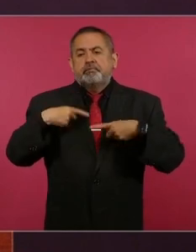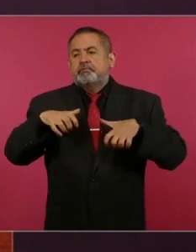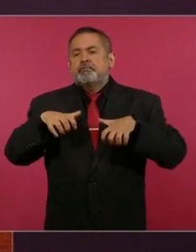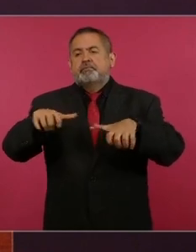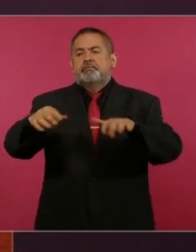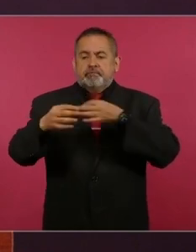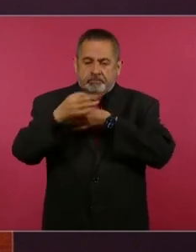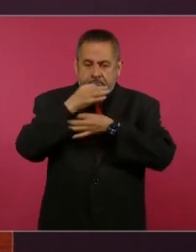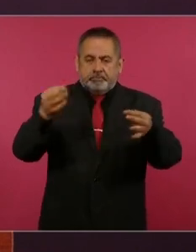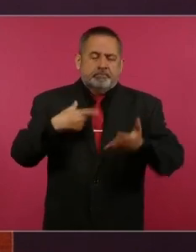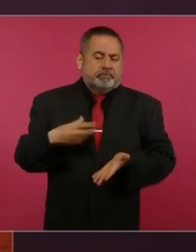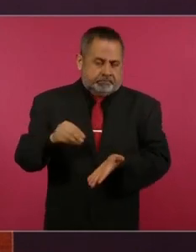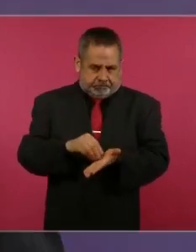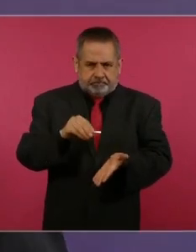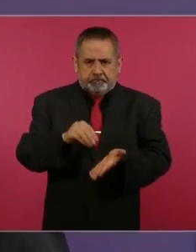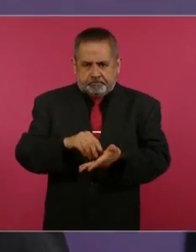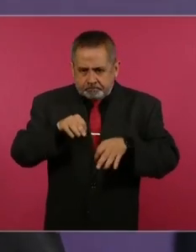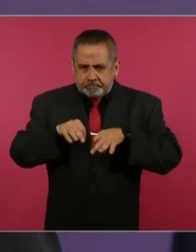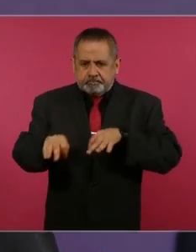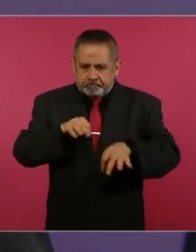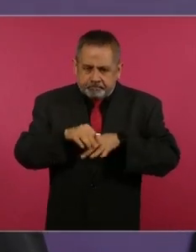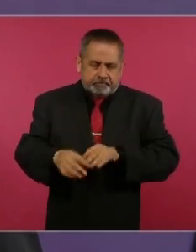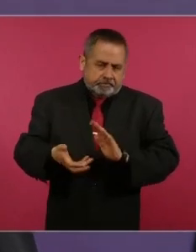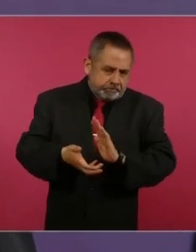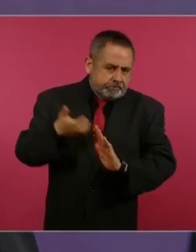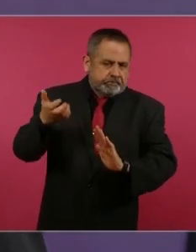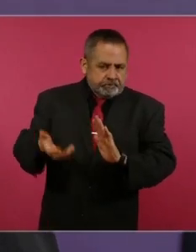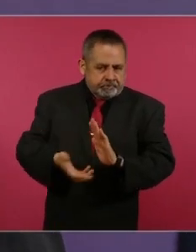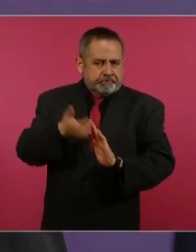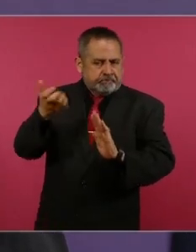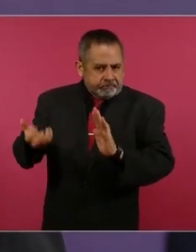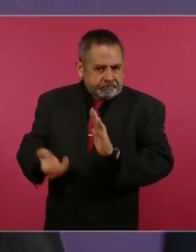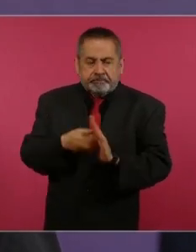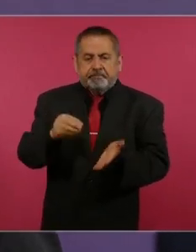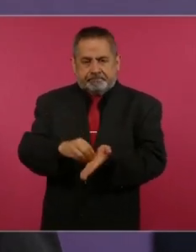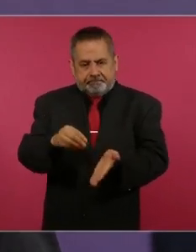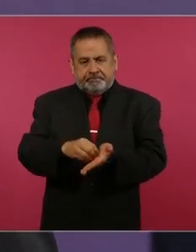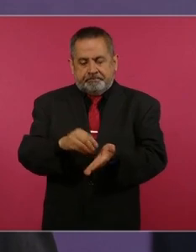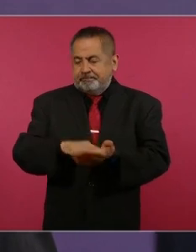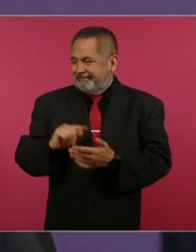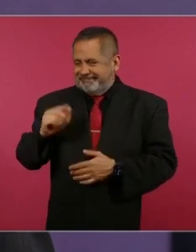de México que seguimos trabajando, que recientemente, como ya se mencionó aquí,